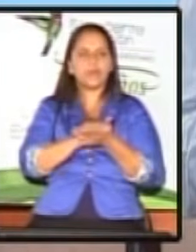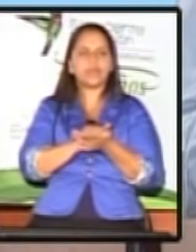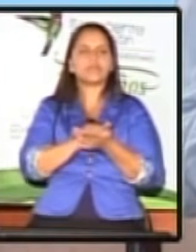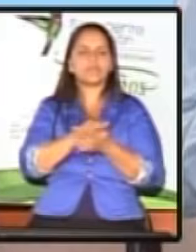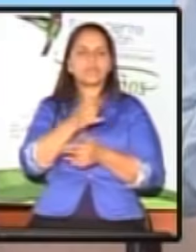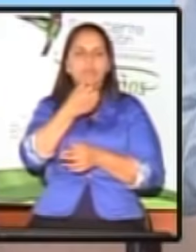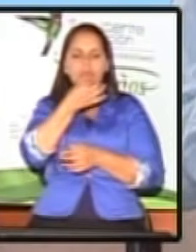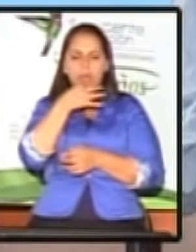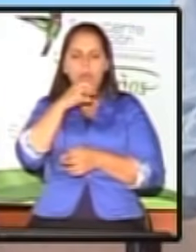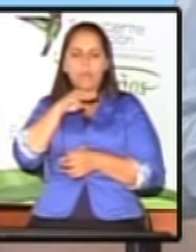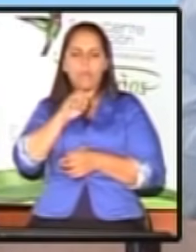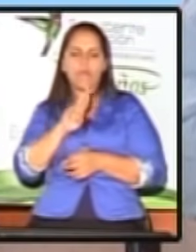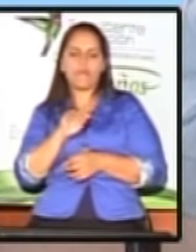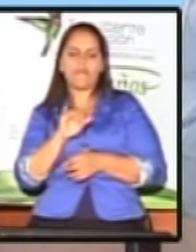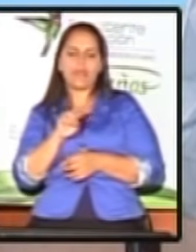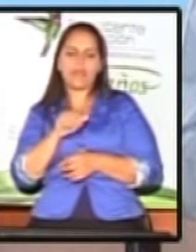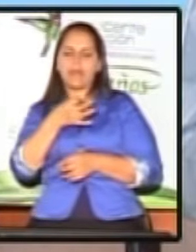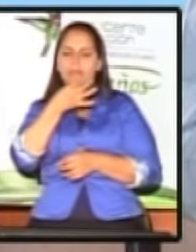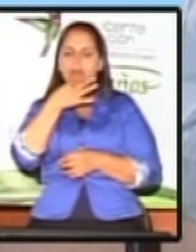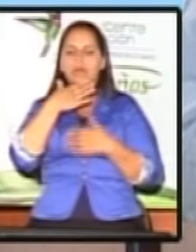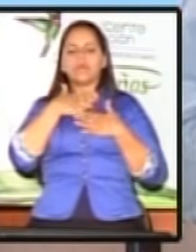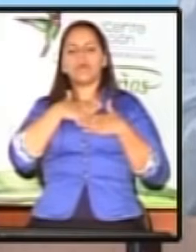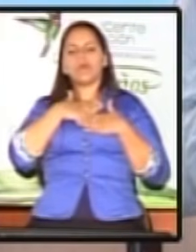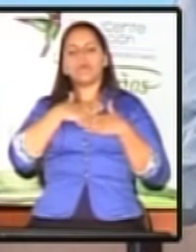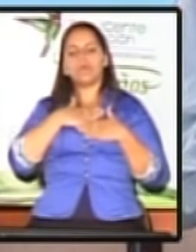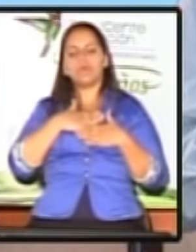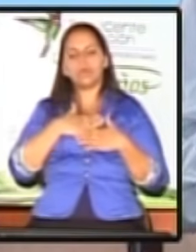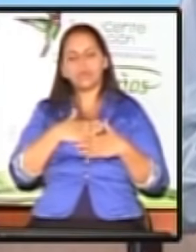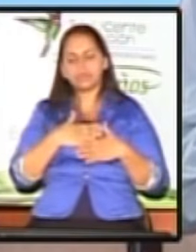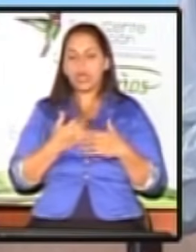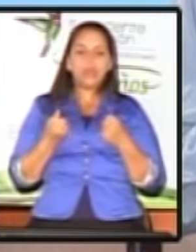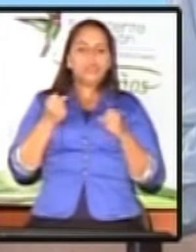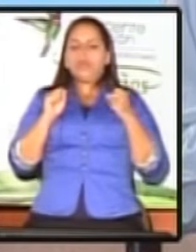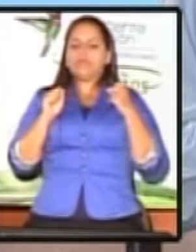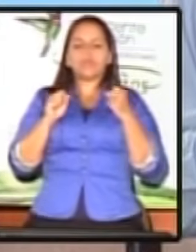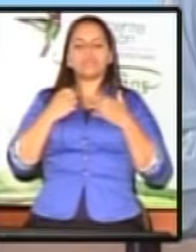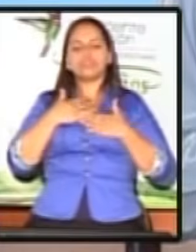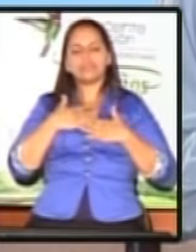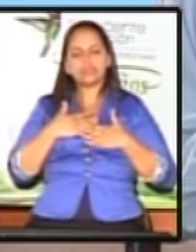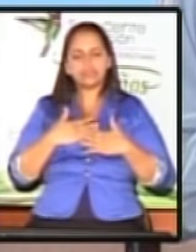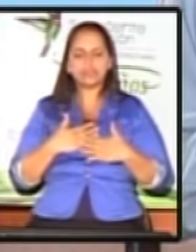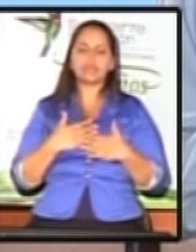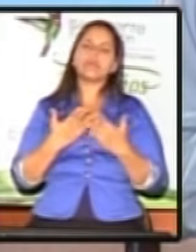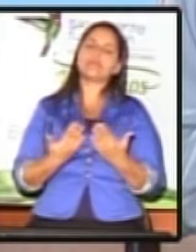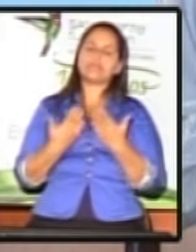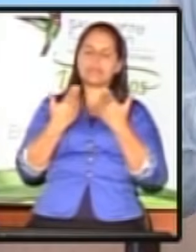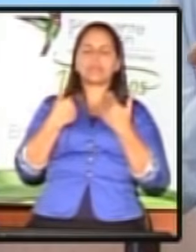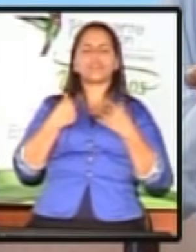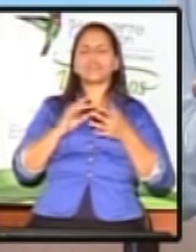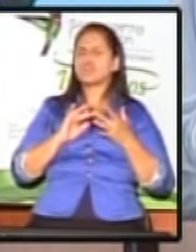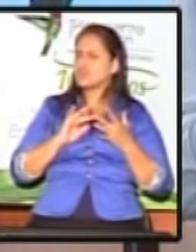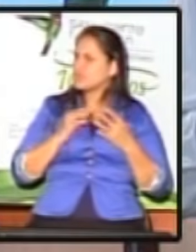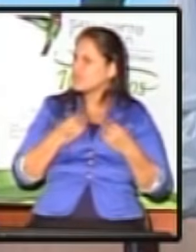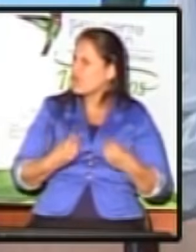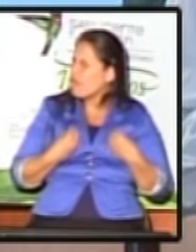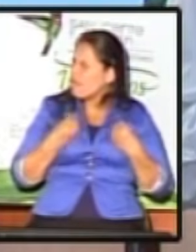de aire, ayuda a que no haya tanta desesperación y en ese sentido nos ayuda a que el paciente no sufra. ¿Qué